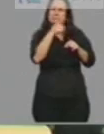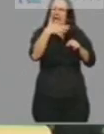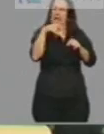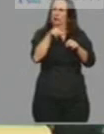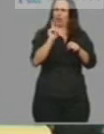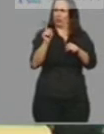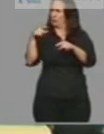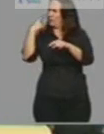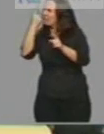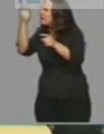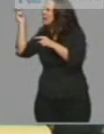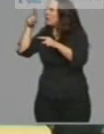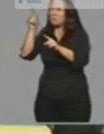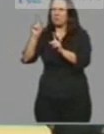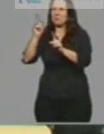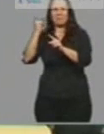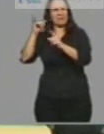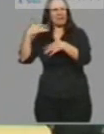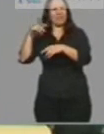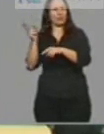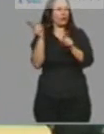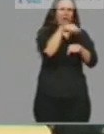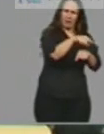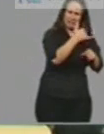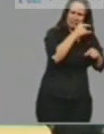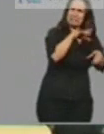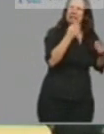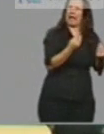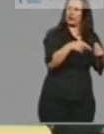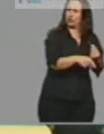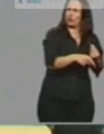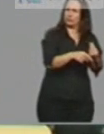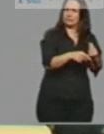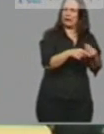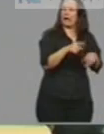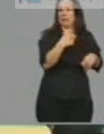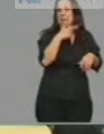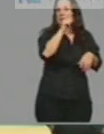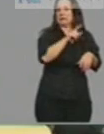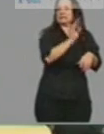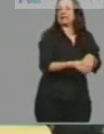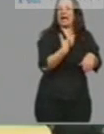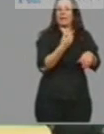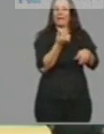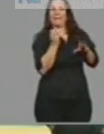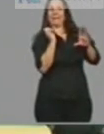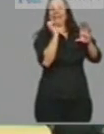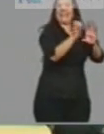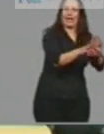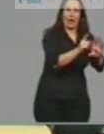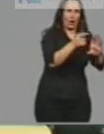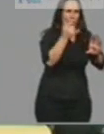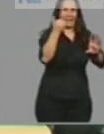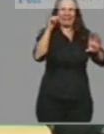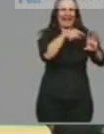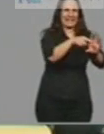ninguna parte del mundo, es lógico que conoce el riesgo que asume al colocar sus fondos. Por eso